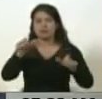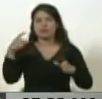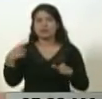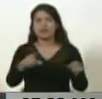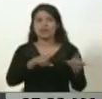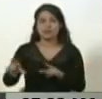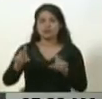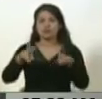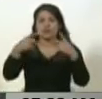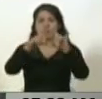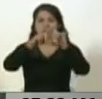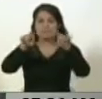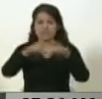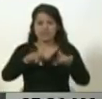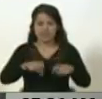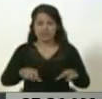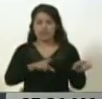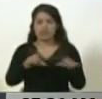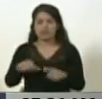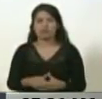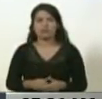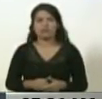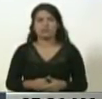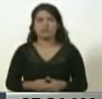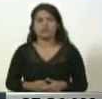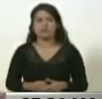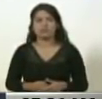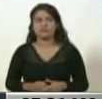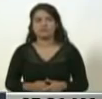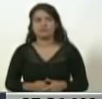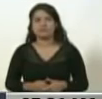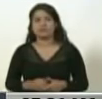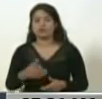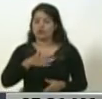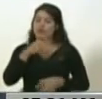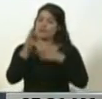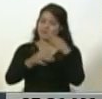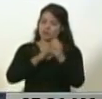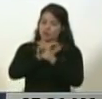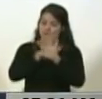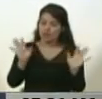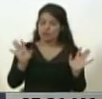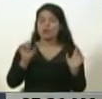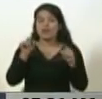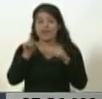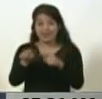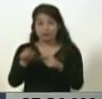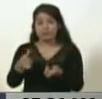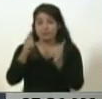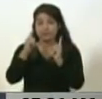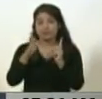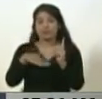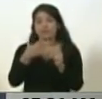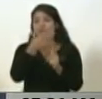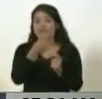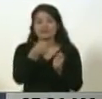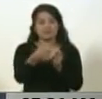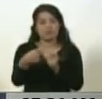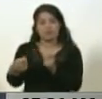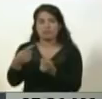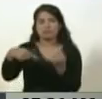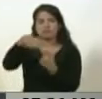esas nuevas piezas. En todo el territorio nacional. Con ese nuevo fondo monetario, que vuelvo a destacarlo, va a permitir agilizar las operaciones que se